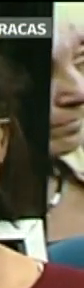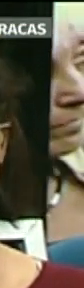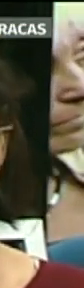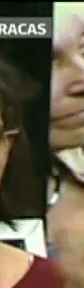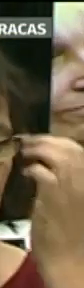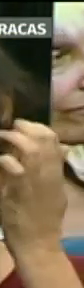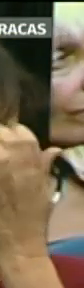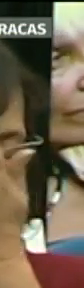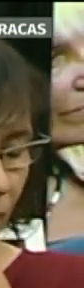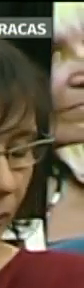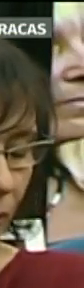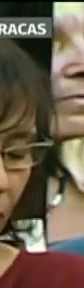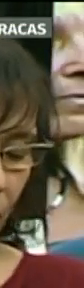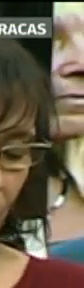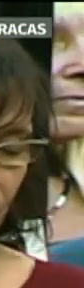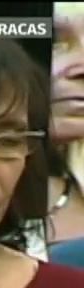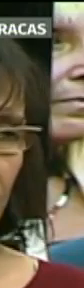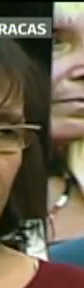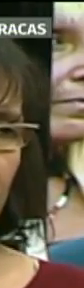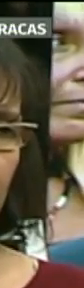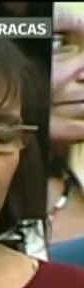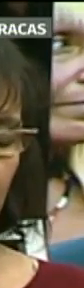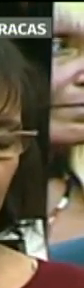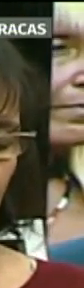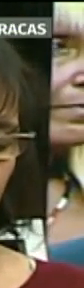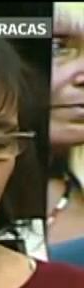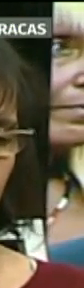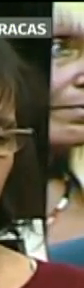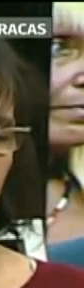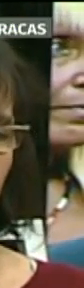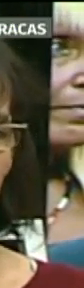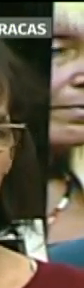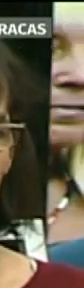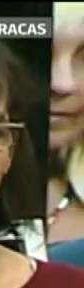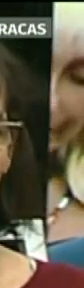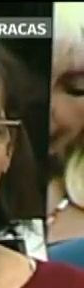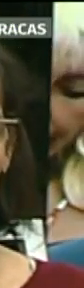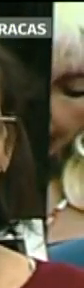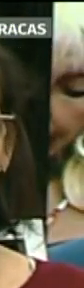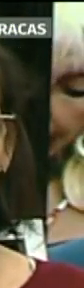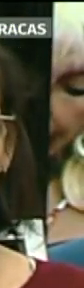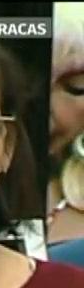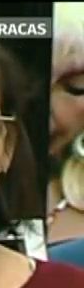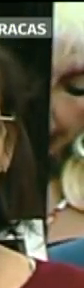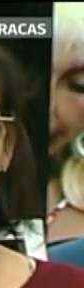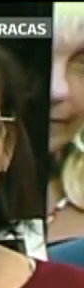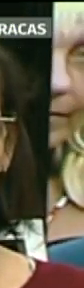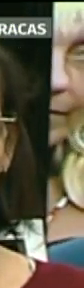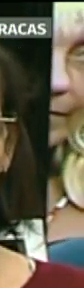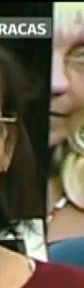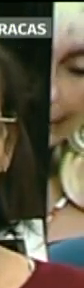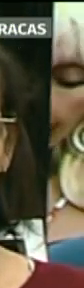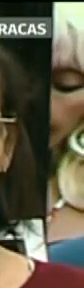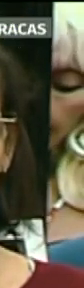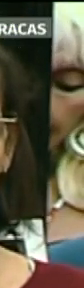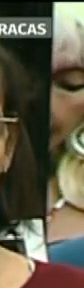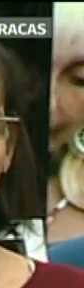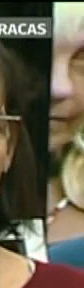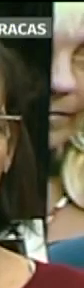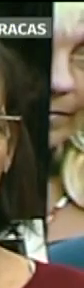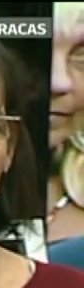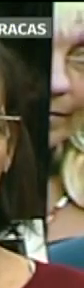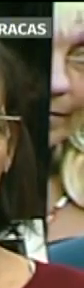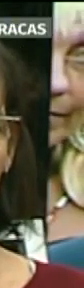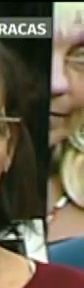Y la última vez realizó una gira para obtener apoyo, para finalizar su mandato. Incluso